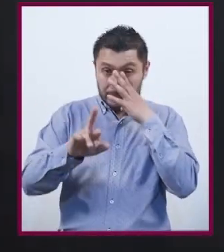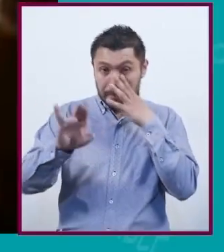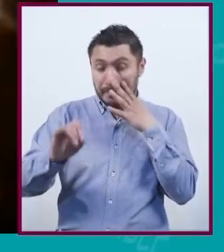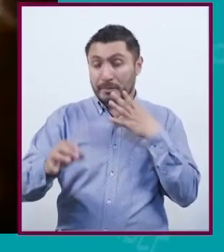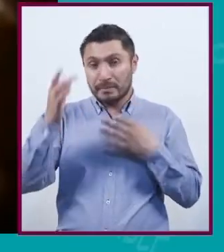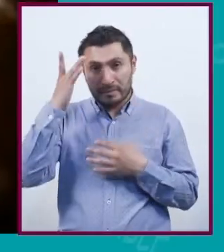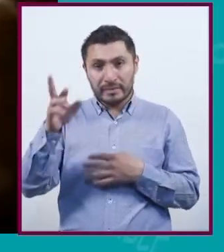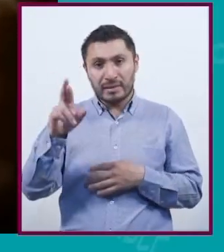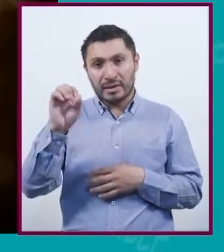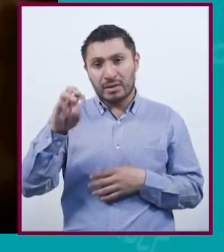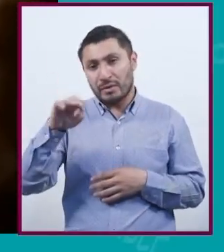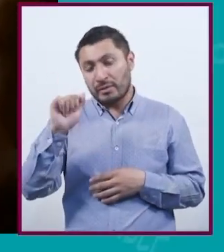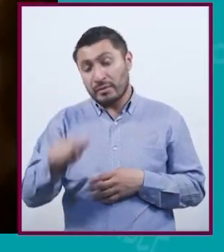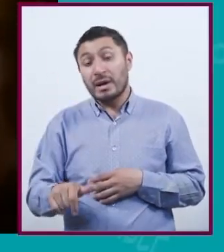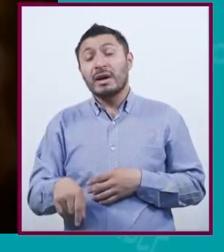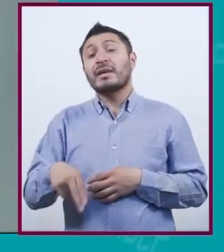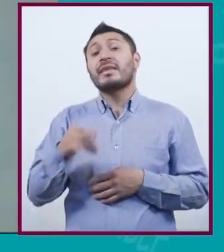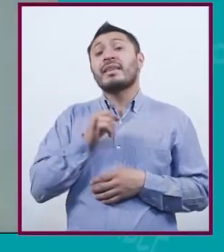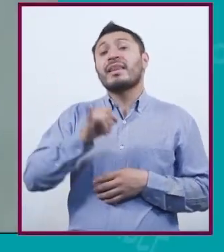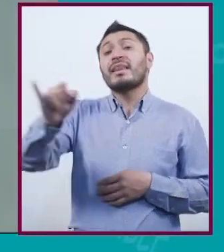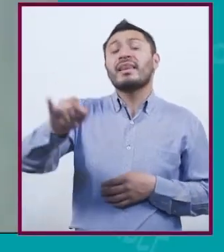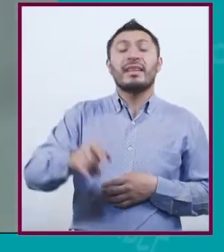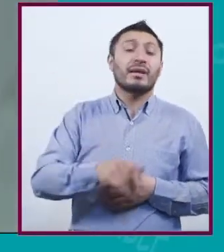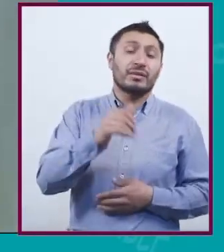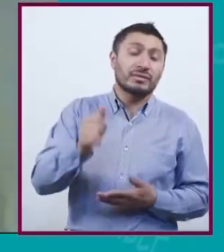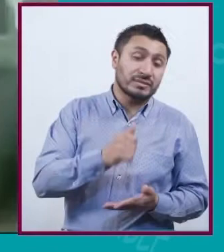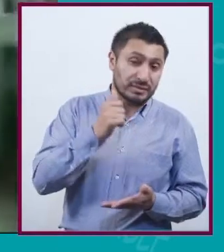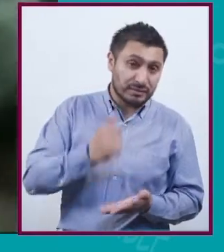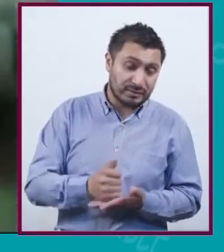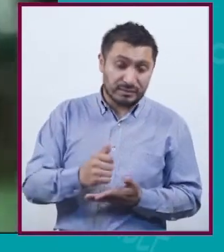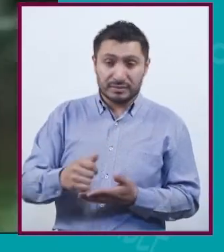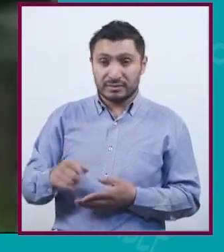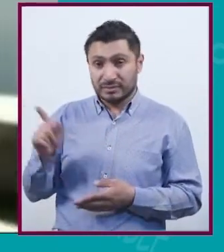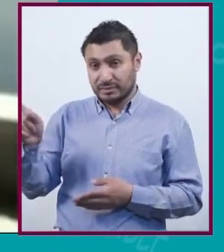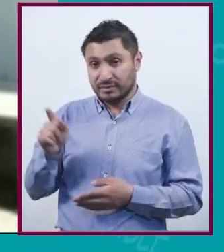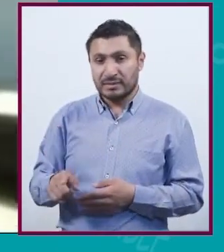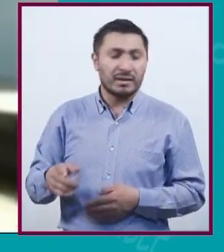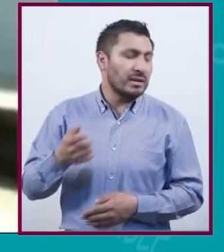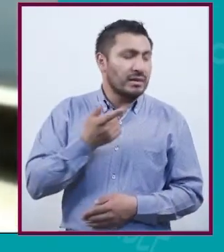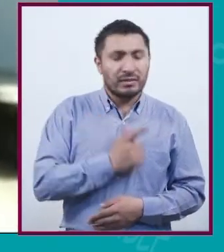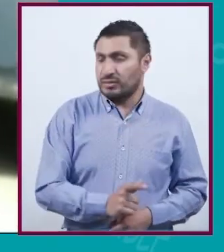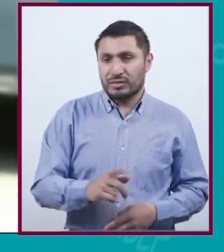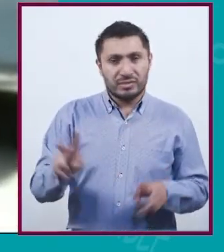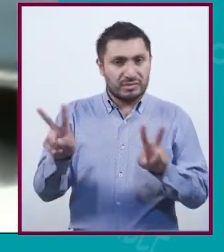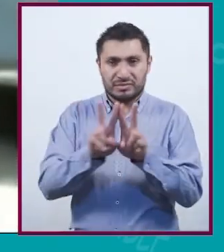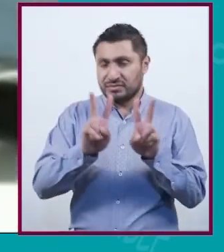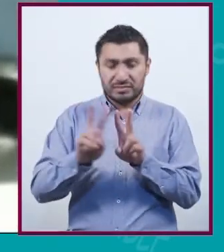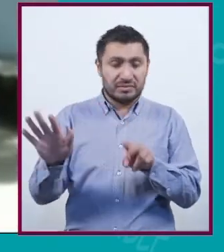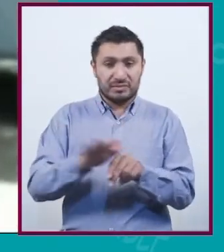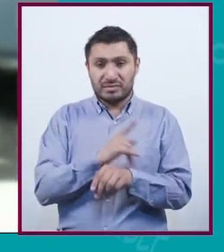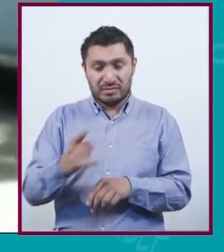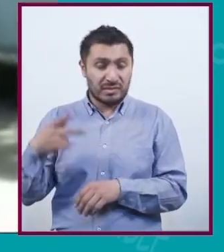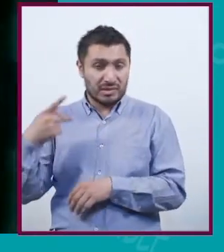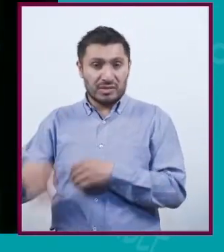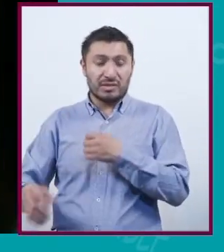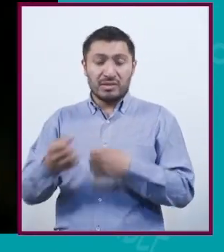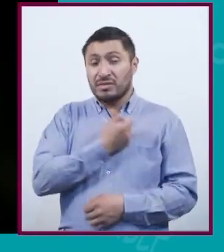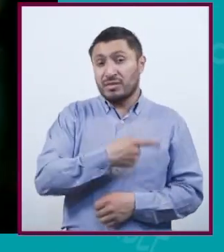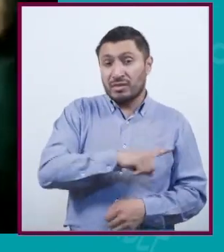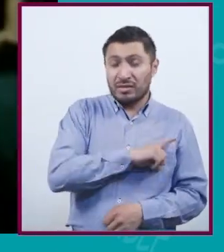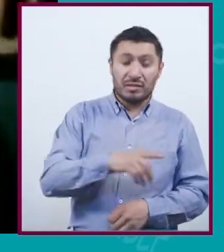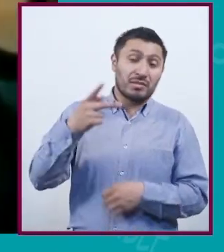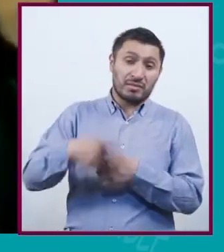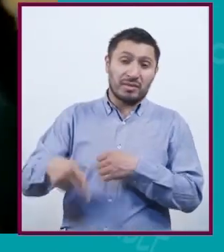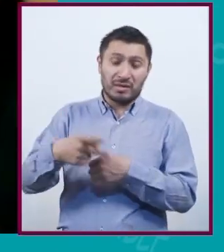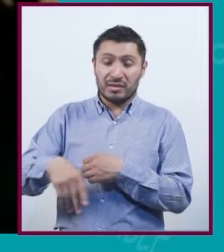poblacional. Esto no agradó a las y los vecinos de dicho barrio, porque se ponía en riesgo su salud, así que metieron una